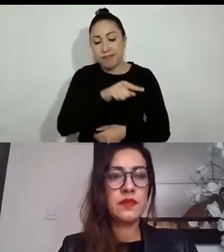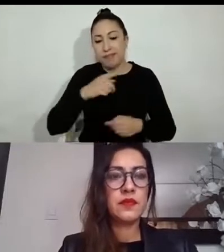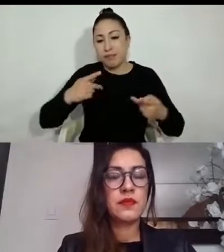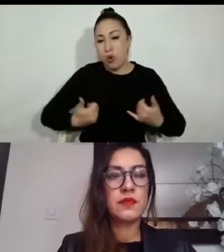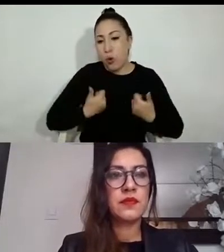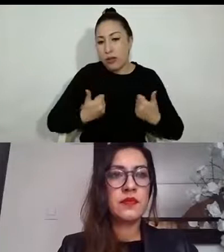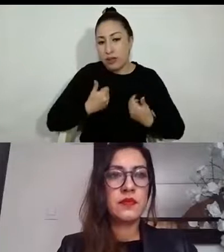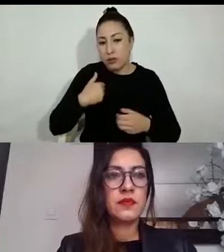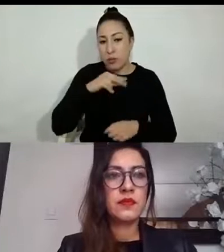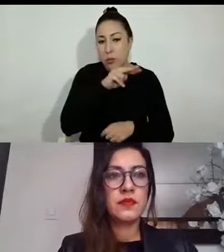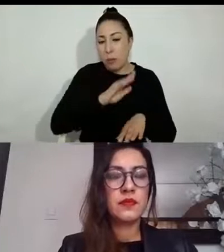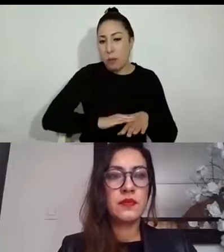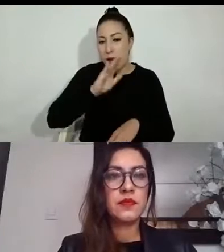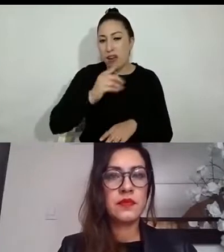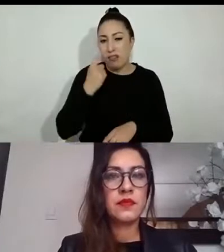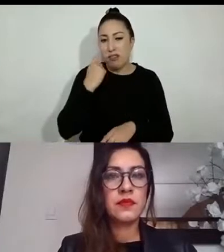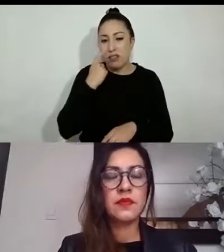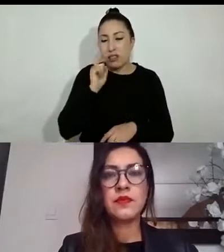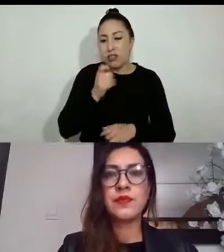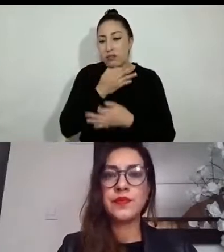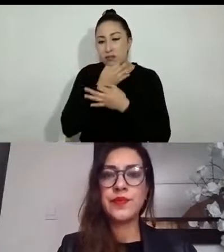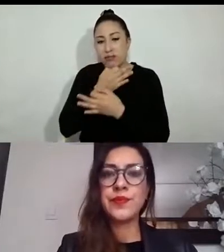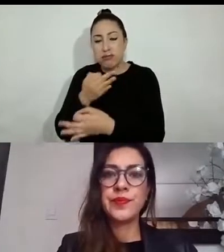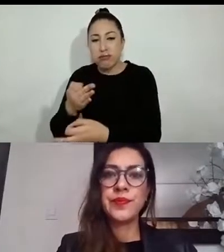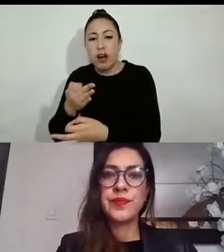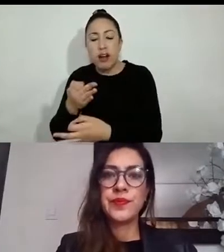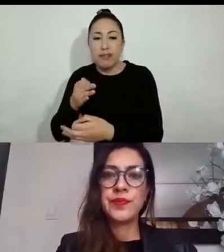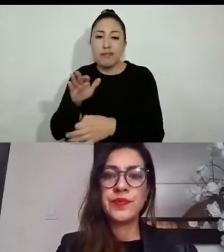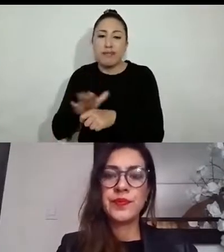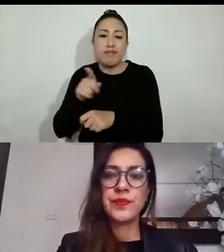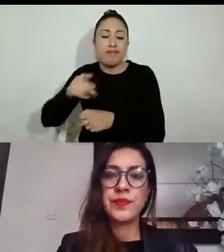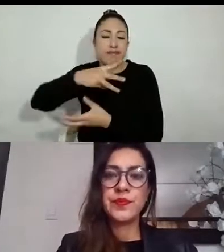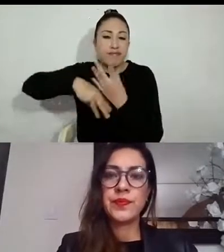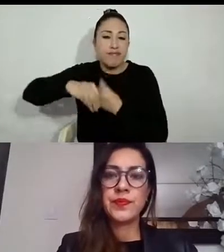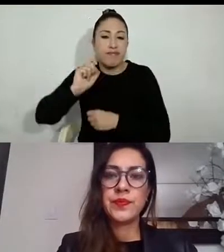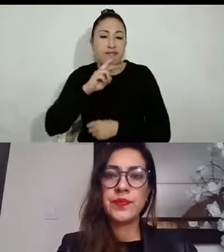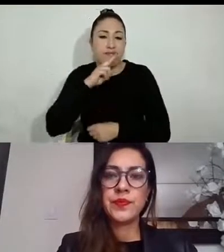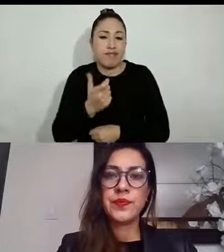y generosidad económica encuentra cabida.